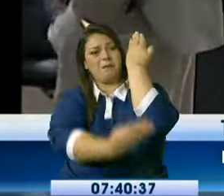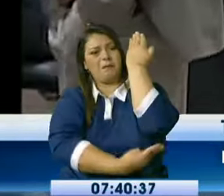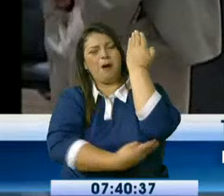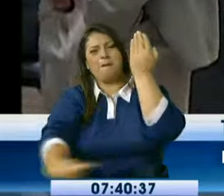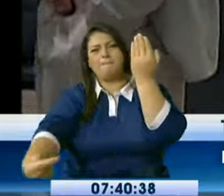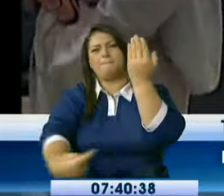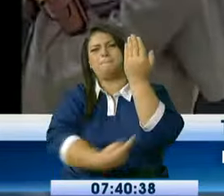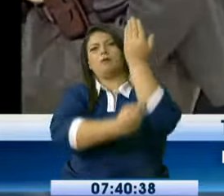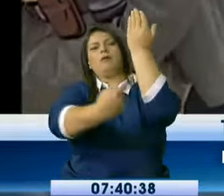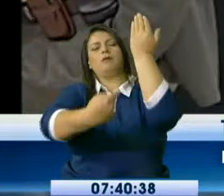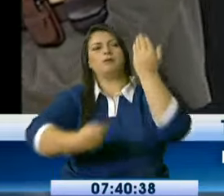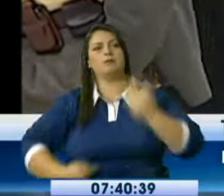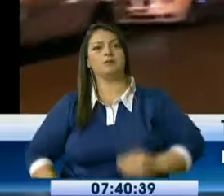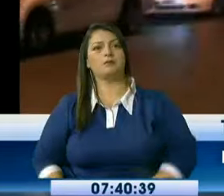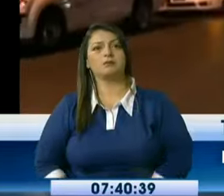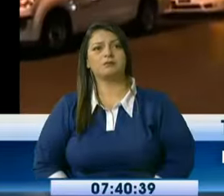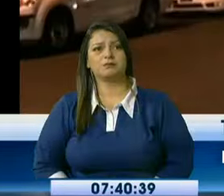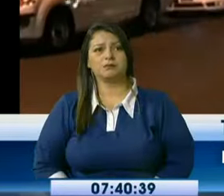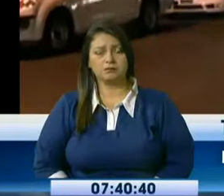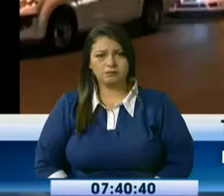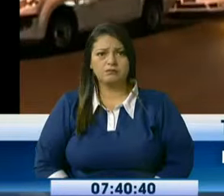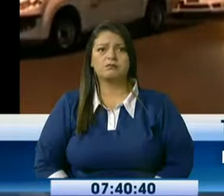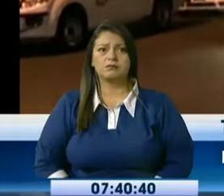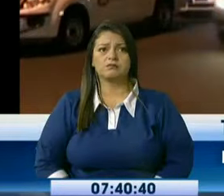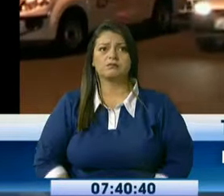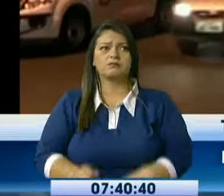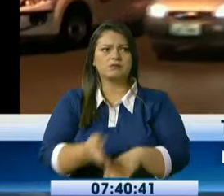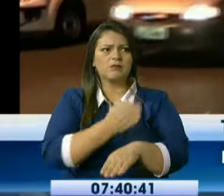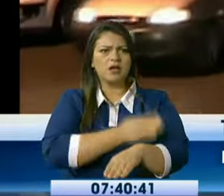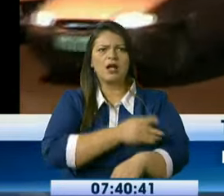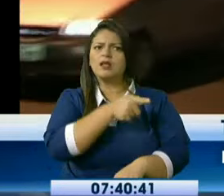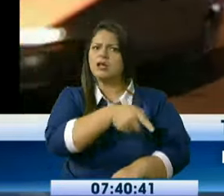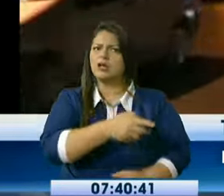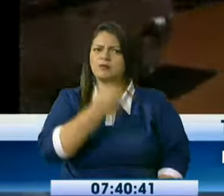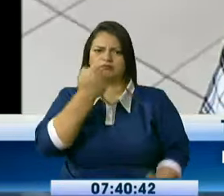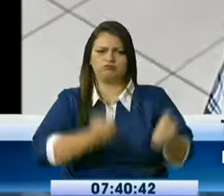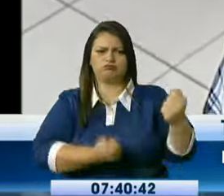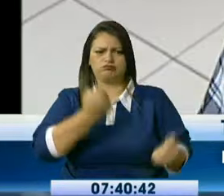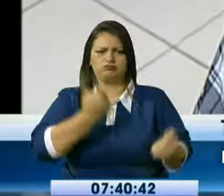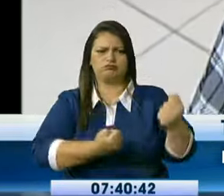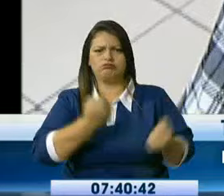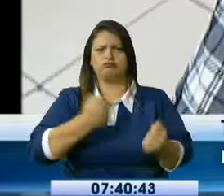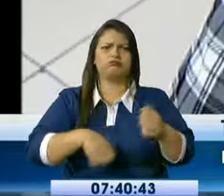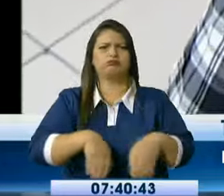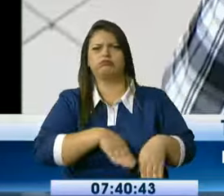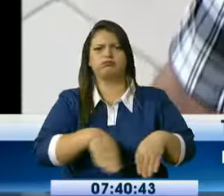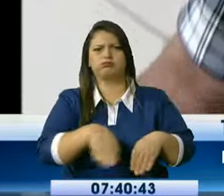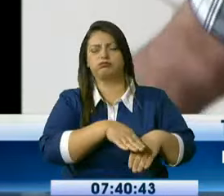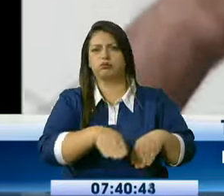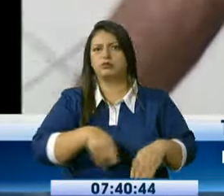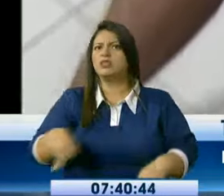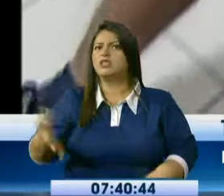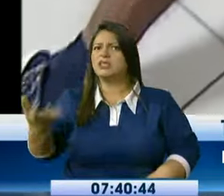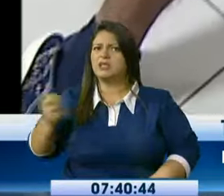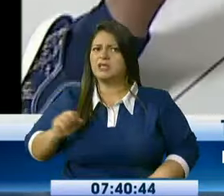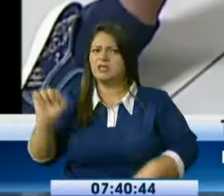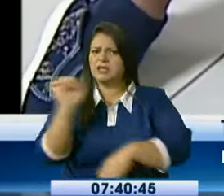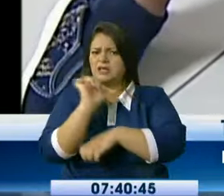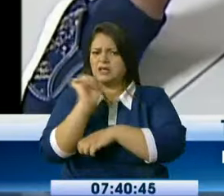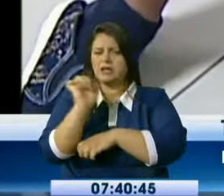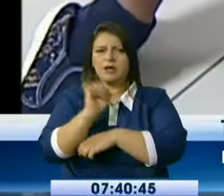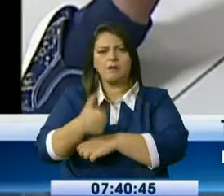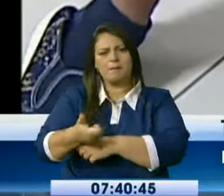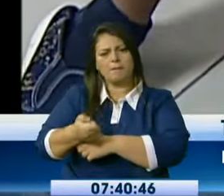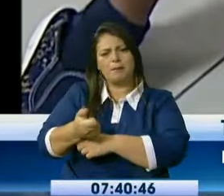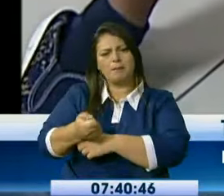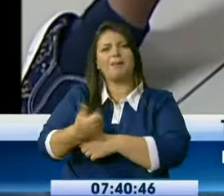persiguió cerca de una cuadra con el afán de quitarle el control de la alarma del carro y dispararle. Esto